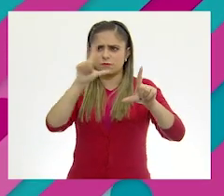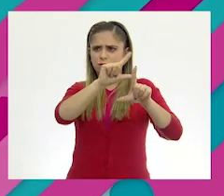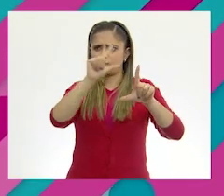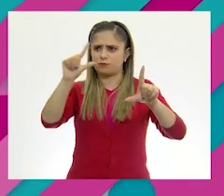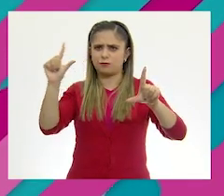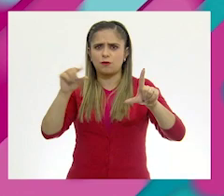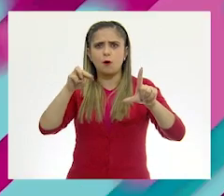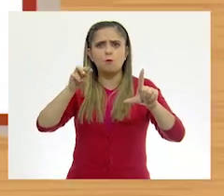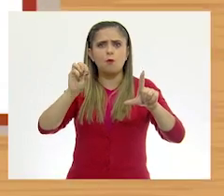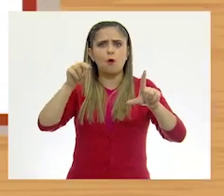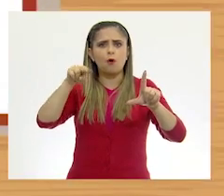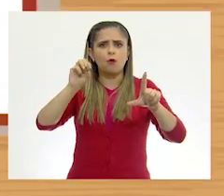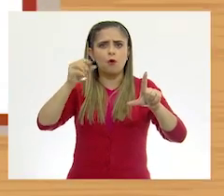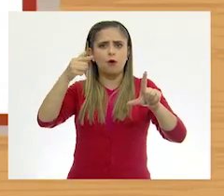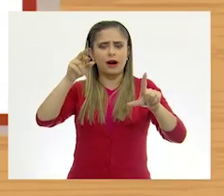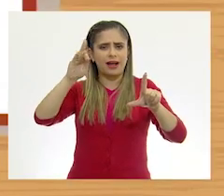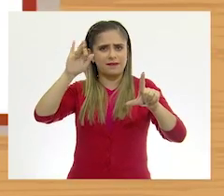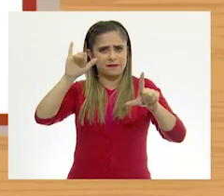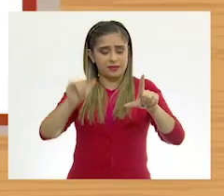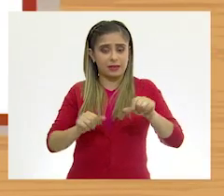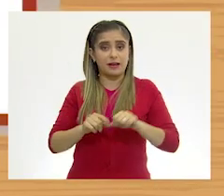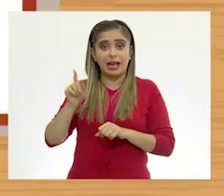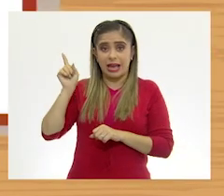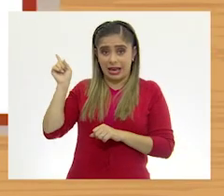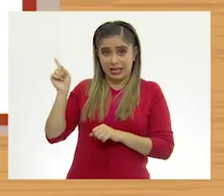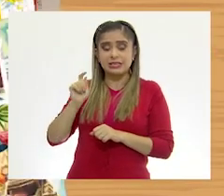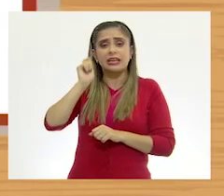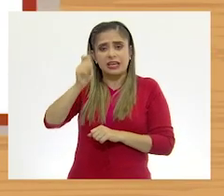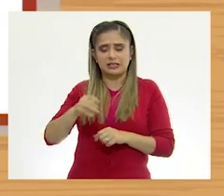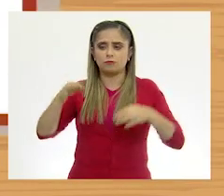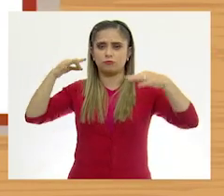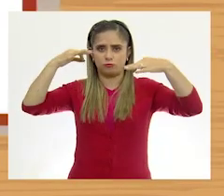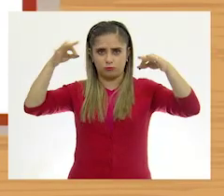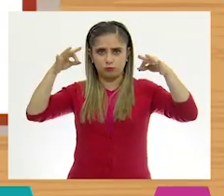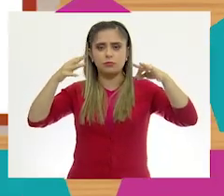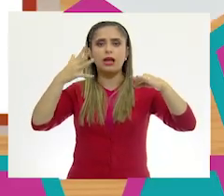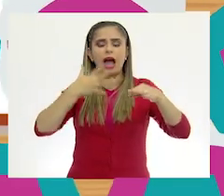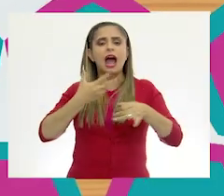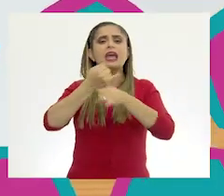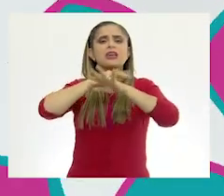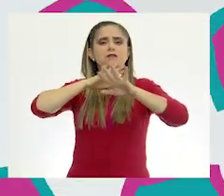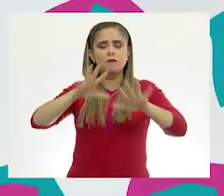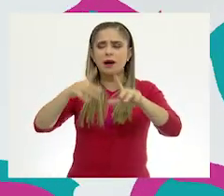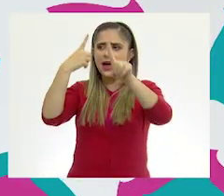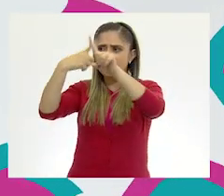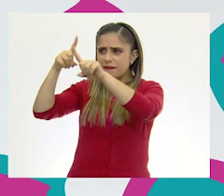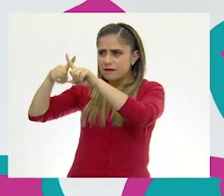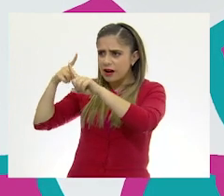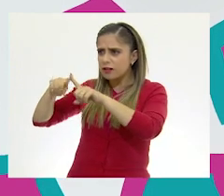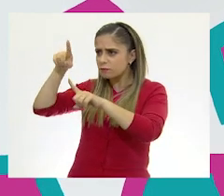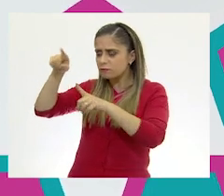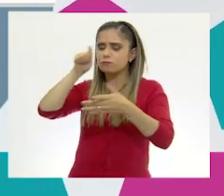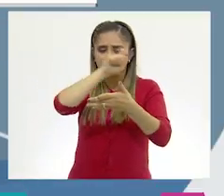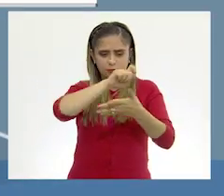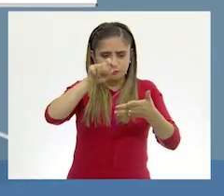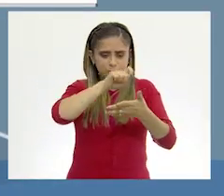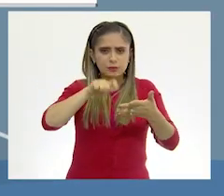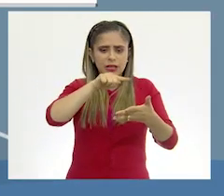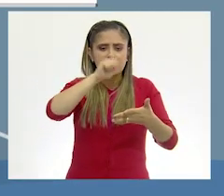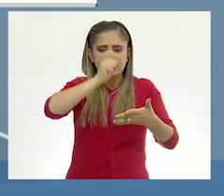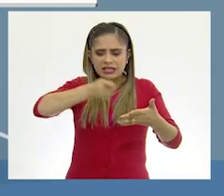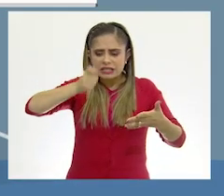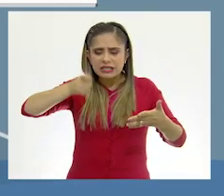Una monografía es un documento escrito que habla de un tema específico. Recaba información de varias fuentes y es el género más usado para la presentación